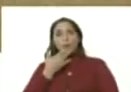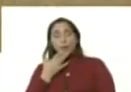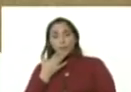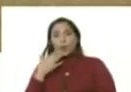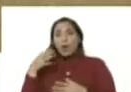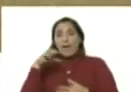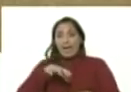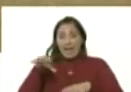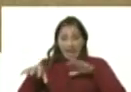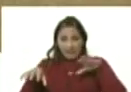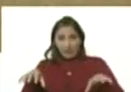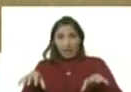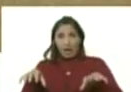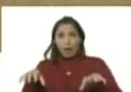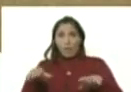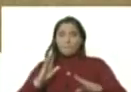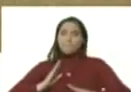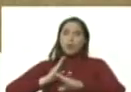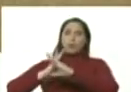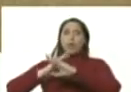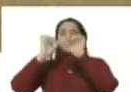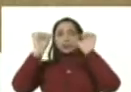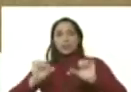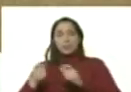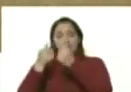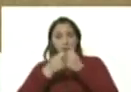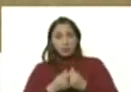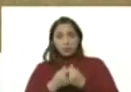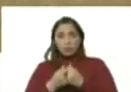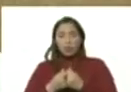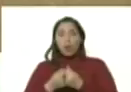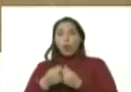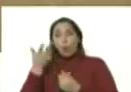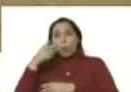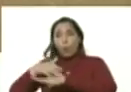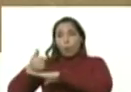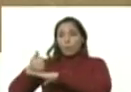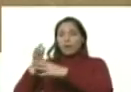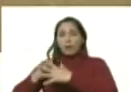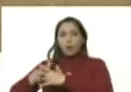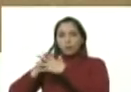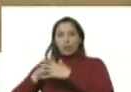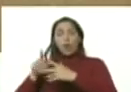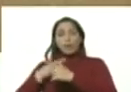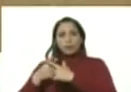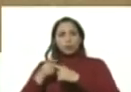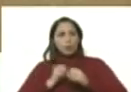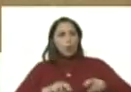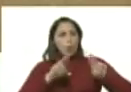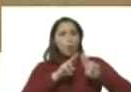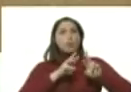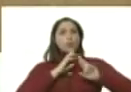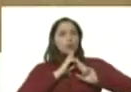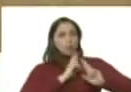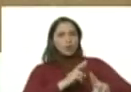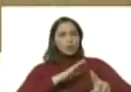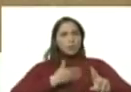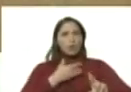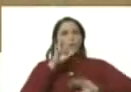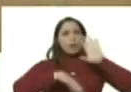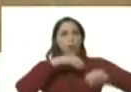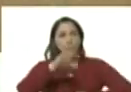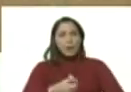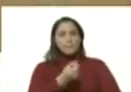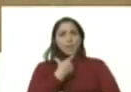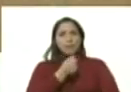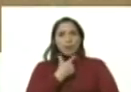son bloqueados por el sistema financiero, por los Estados Unidos, las Naciones Unidas den una respuesta y se puedan comprar los medicamentos,